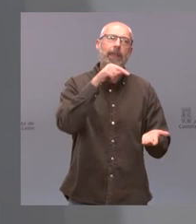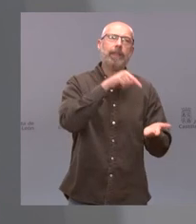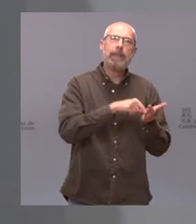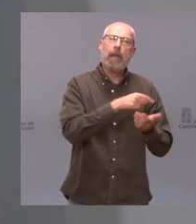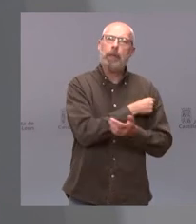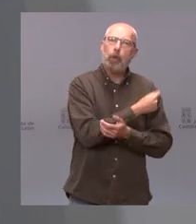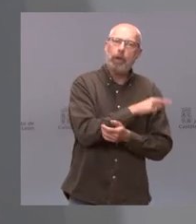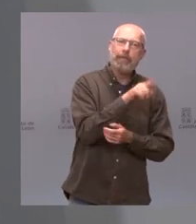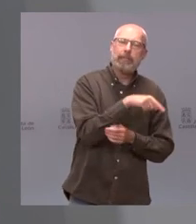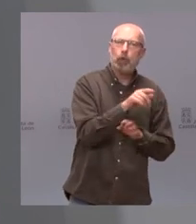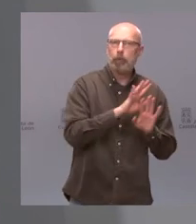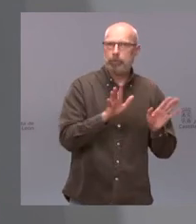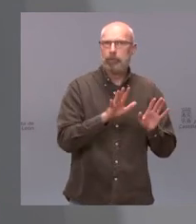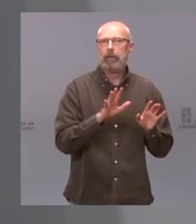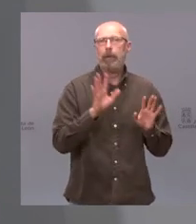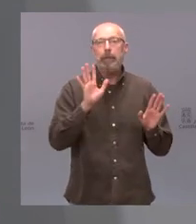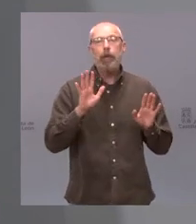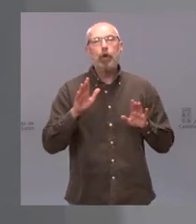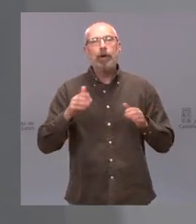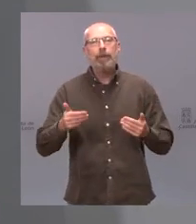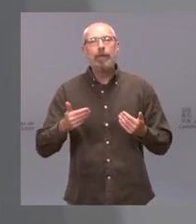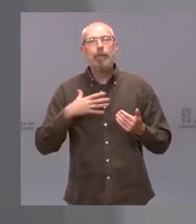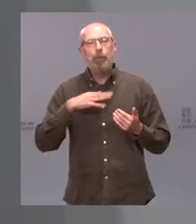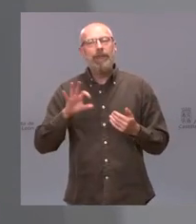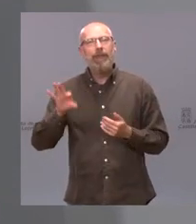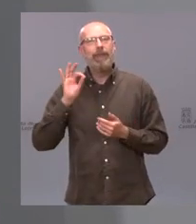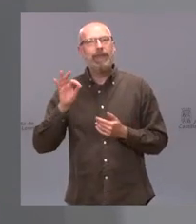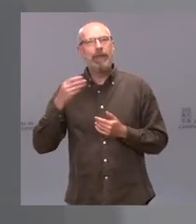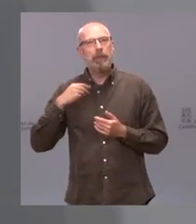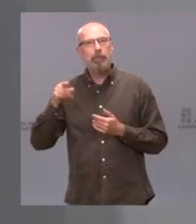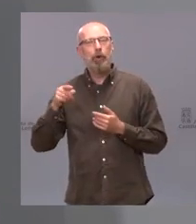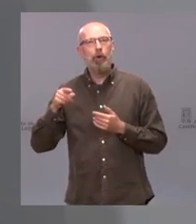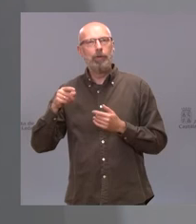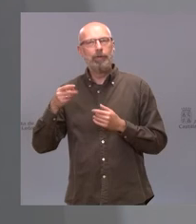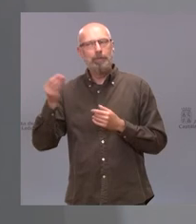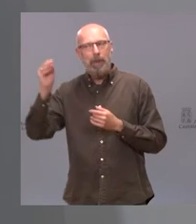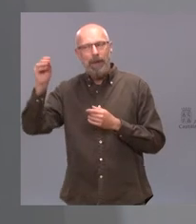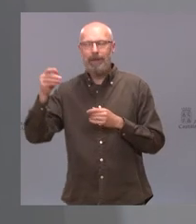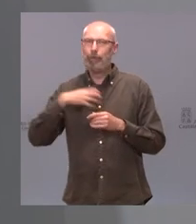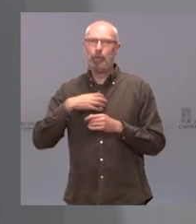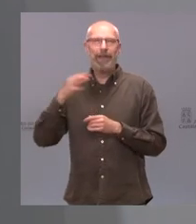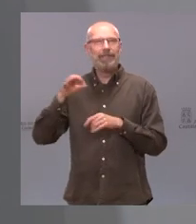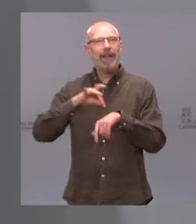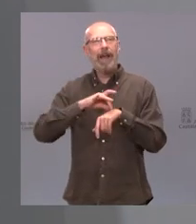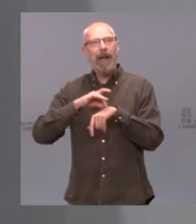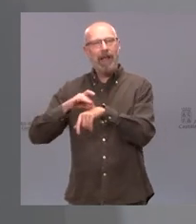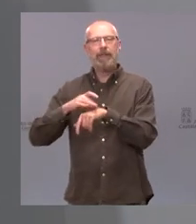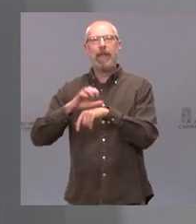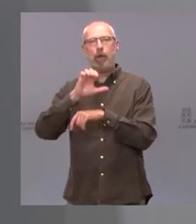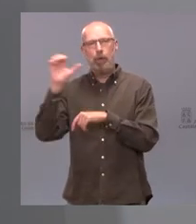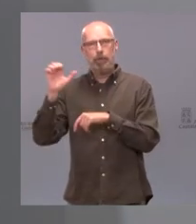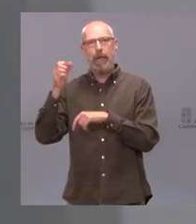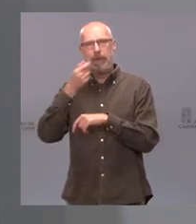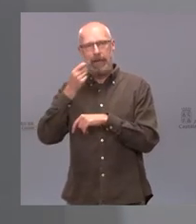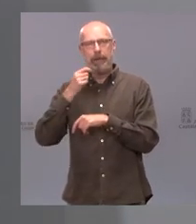vacuna. Pero no tenemos la capacidad, porque solo tiene la Agencia Europea del Medicamento, la Agencia Española del Medicamento y